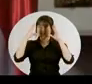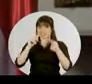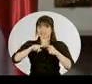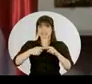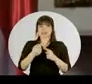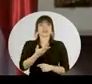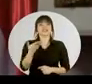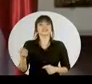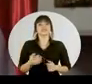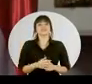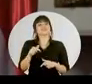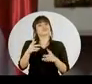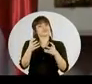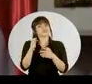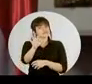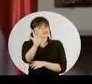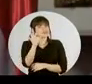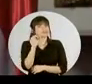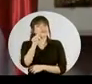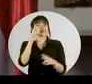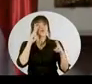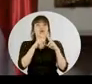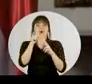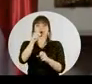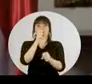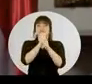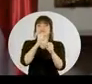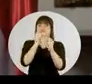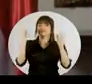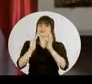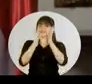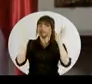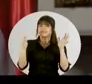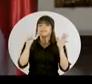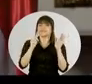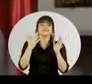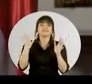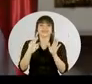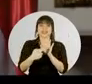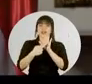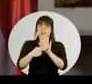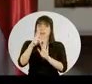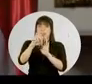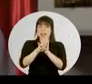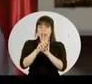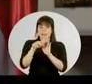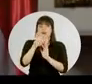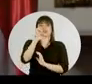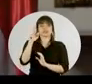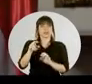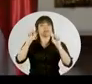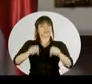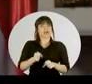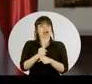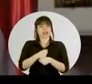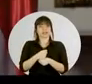Buenas noches, amigas y amigos. Hoy quiero invitarles a que conozcan una obra monumental que representa un ejemplo de lo que podemos hacer